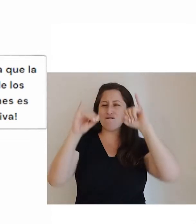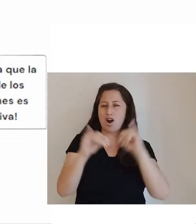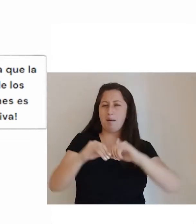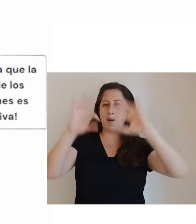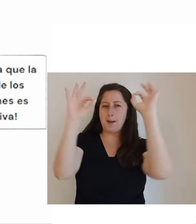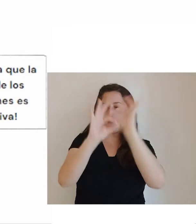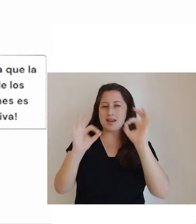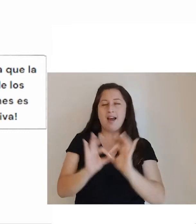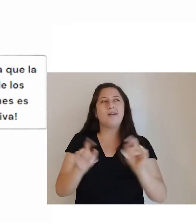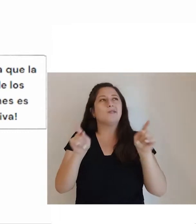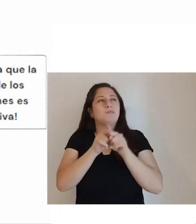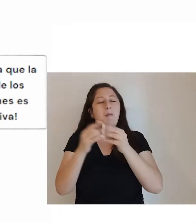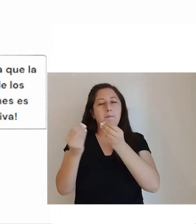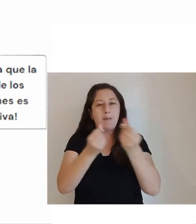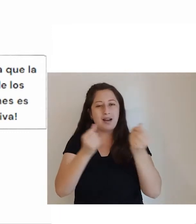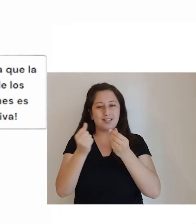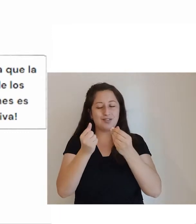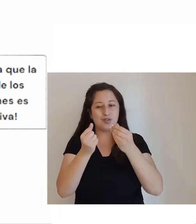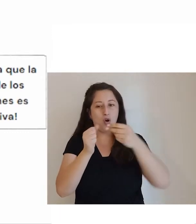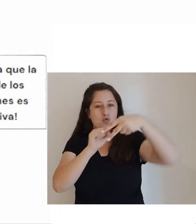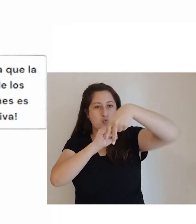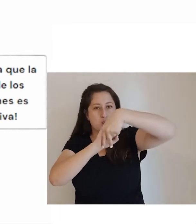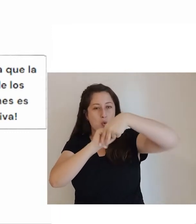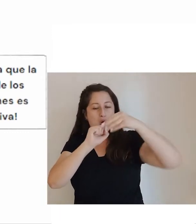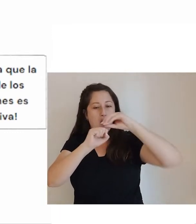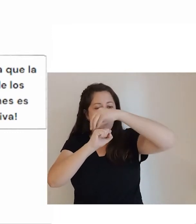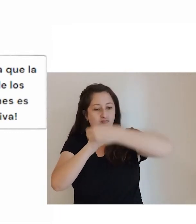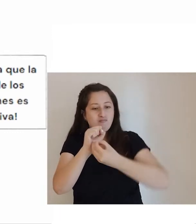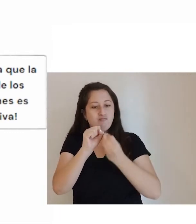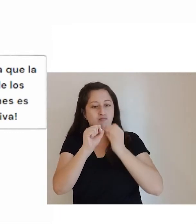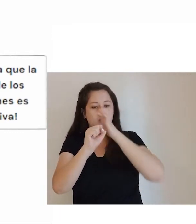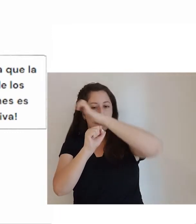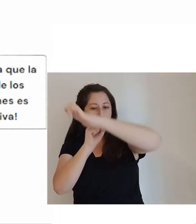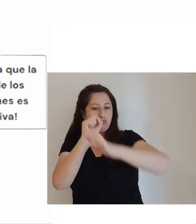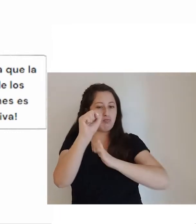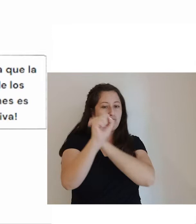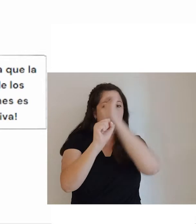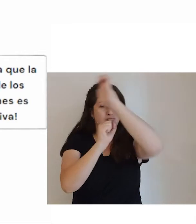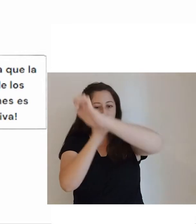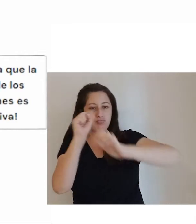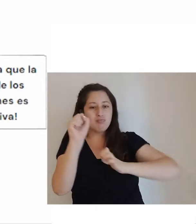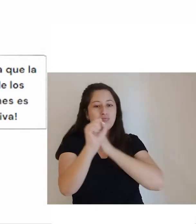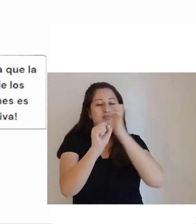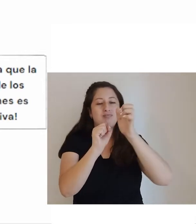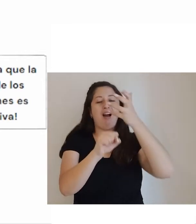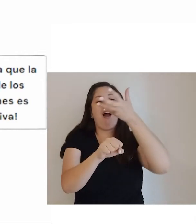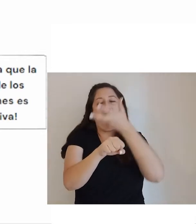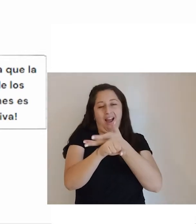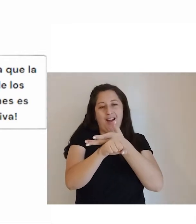nubes electrónicas que rodean al núcleo. Esta nube tiene carga eléctrica. Puede